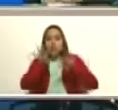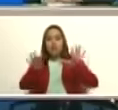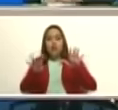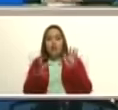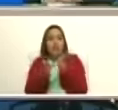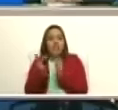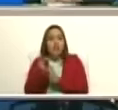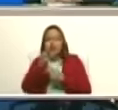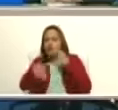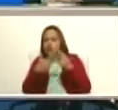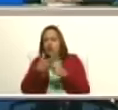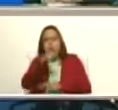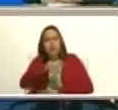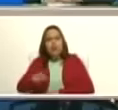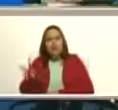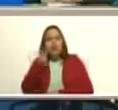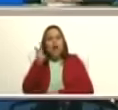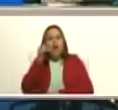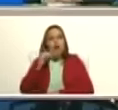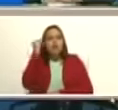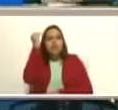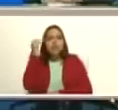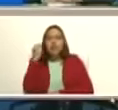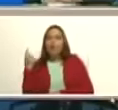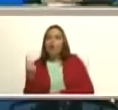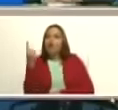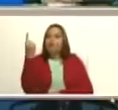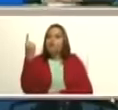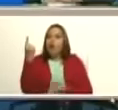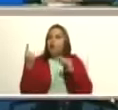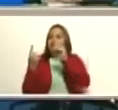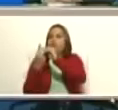los venezolanos y venezolanas hemos sido de pensamiento único.